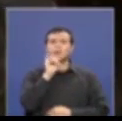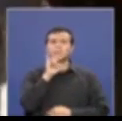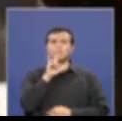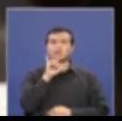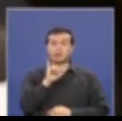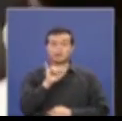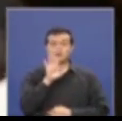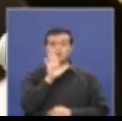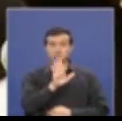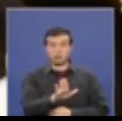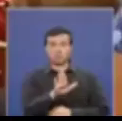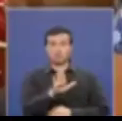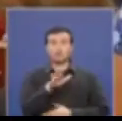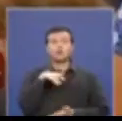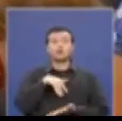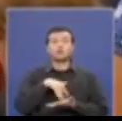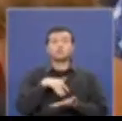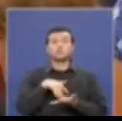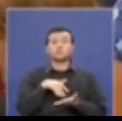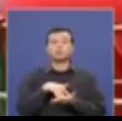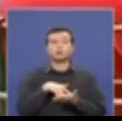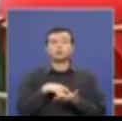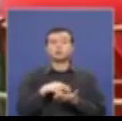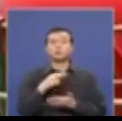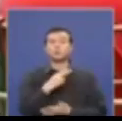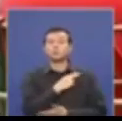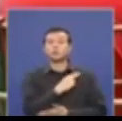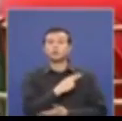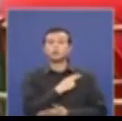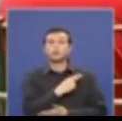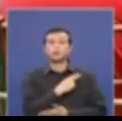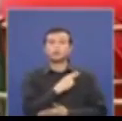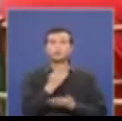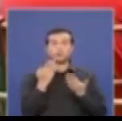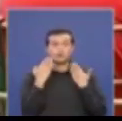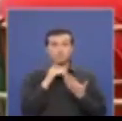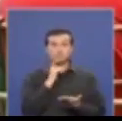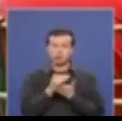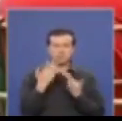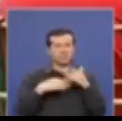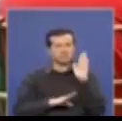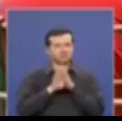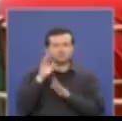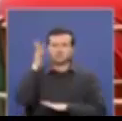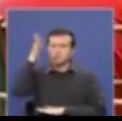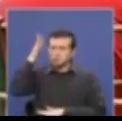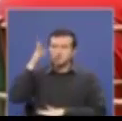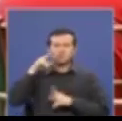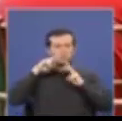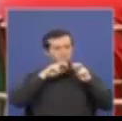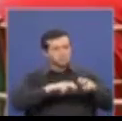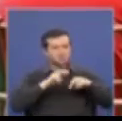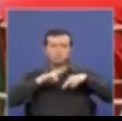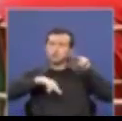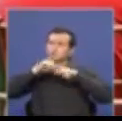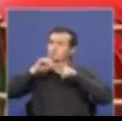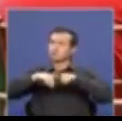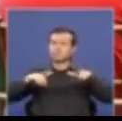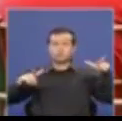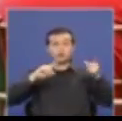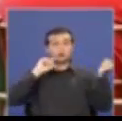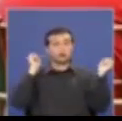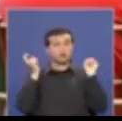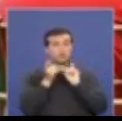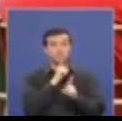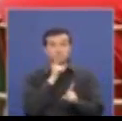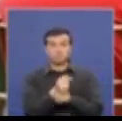Vera, estudiante de marketing de la Universidad de Guayaquil. Hemos tenido avances tanto en la docencia, en investigación, en infraestructura. Son